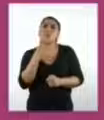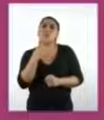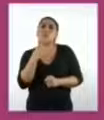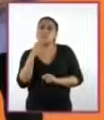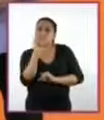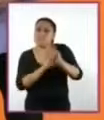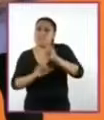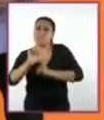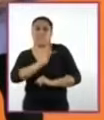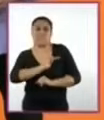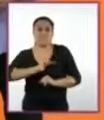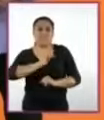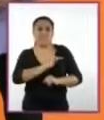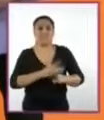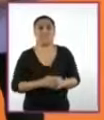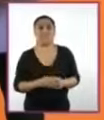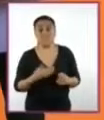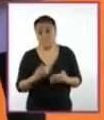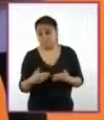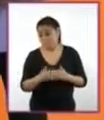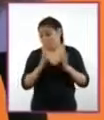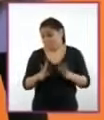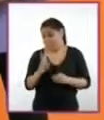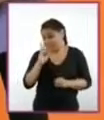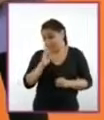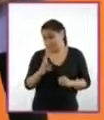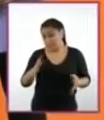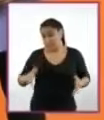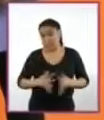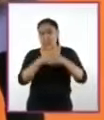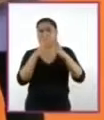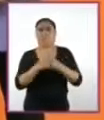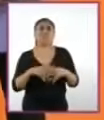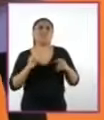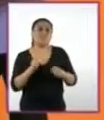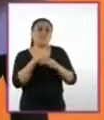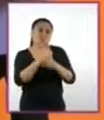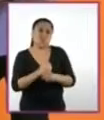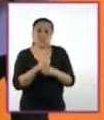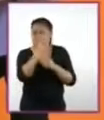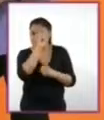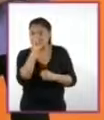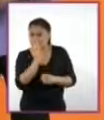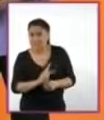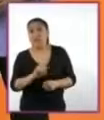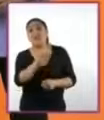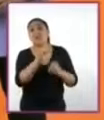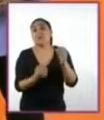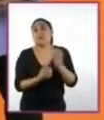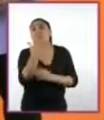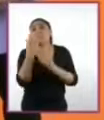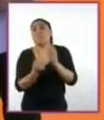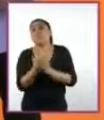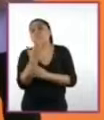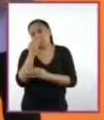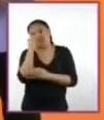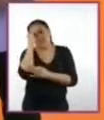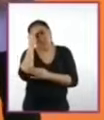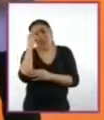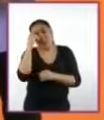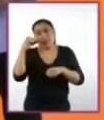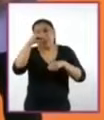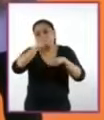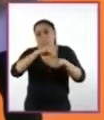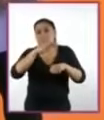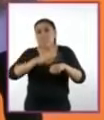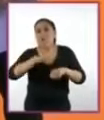armas? Como vimos, la guerra es atroz y con ella se han desarrollado técnicas en la